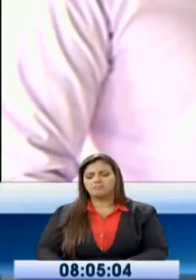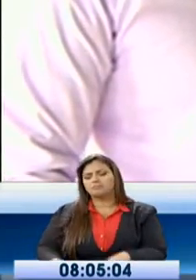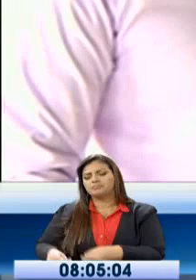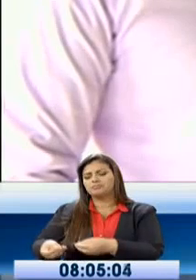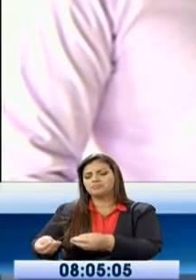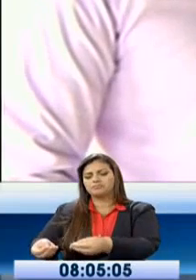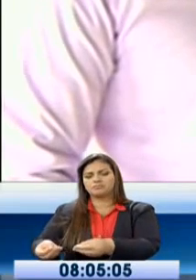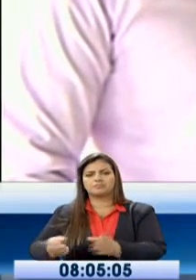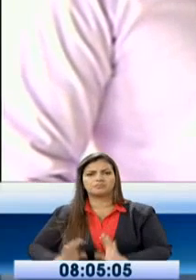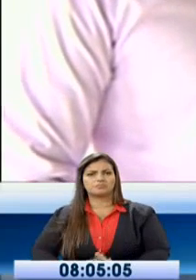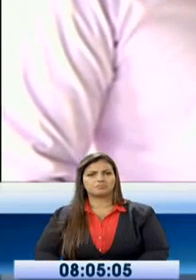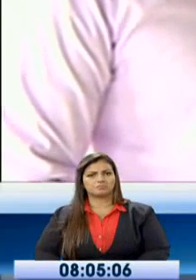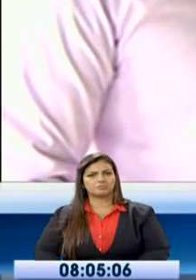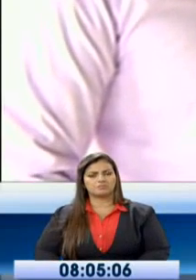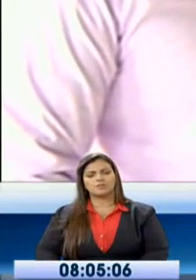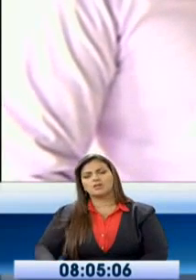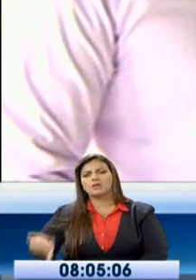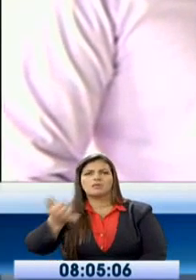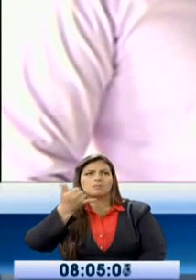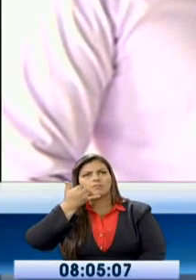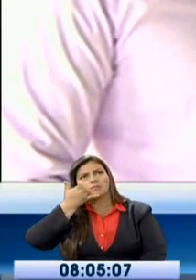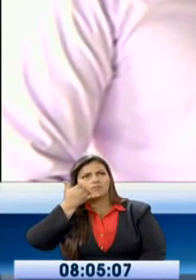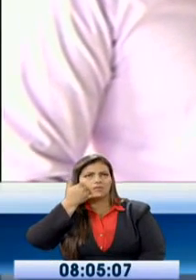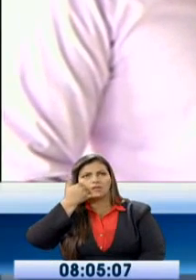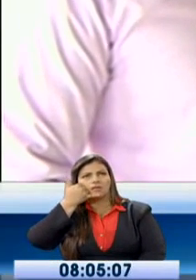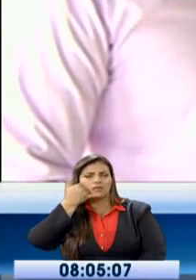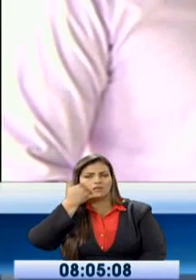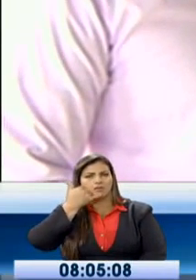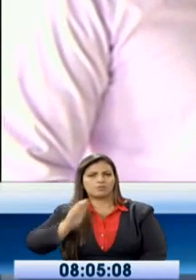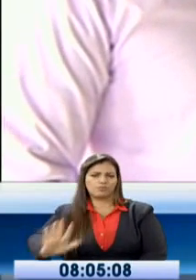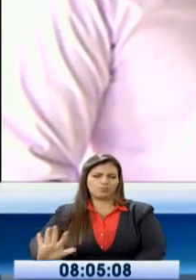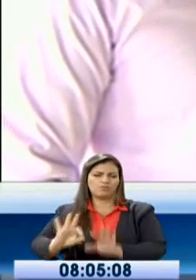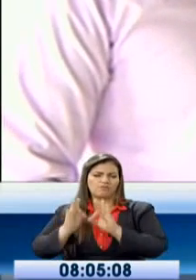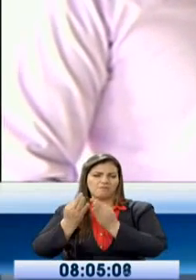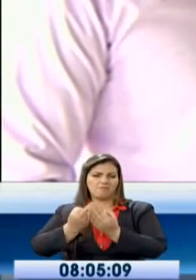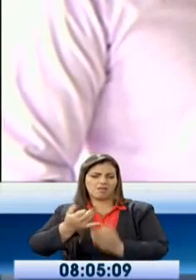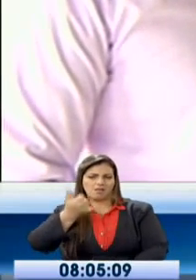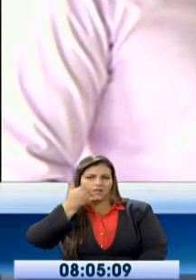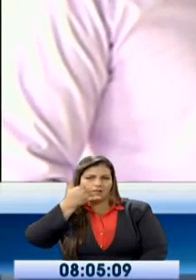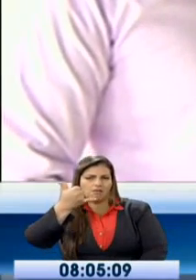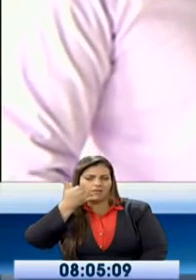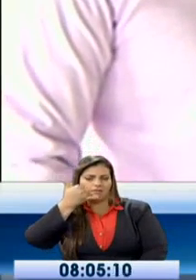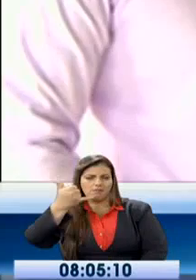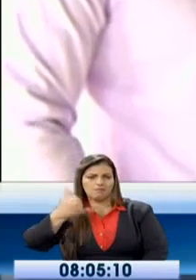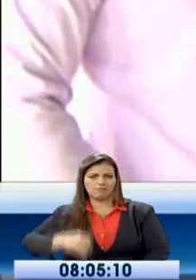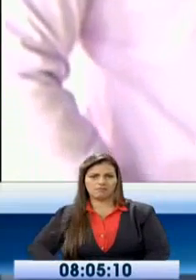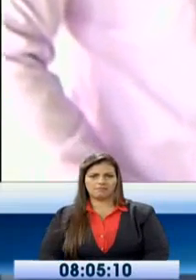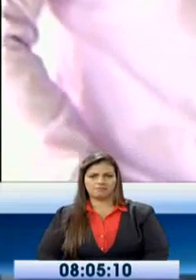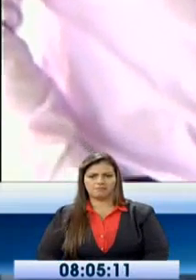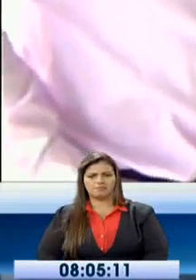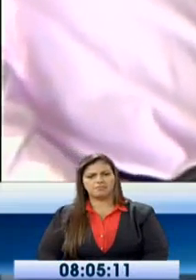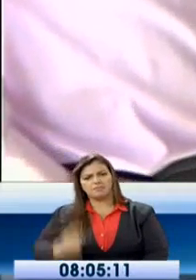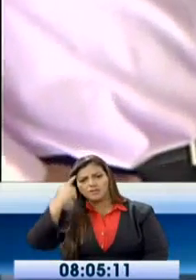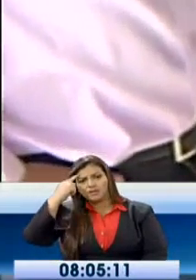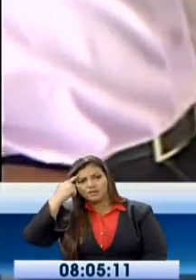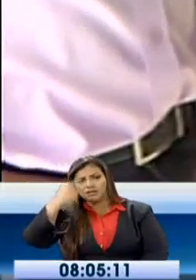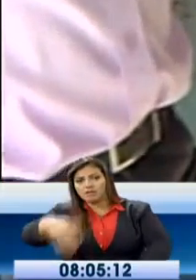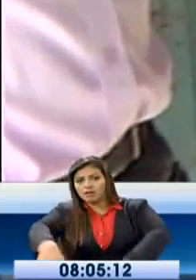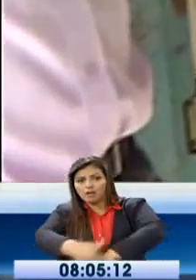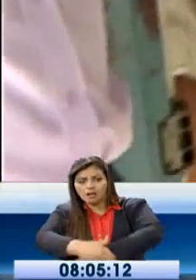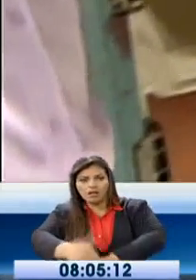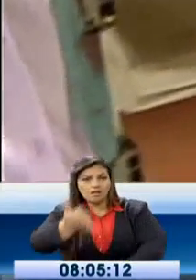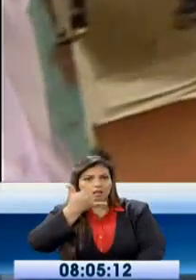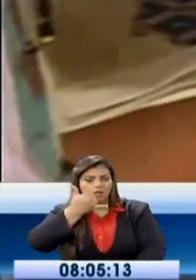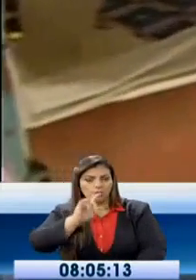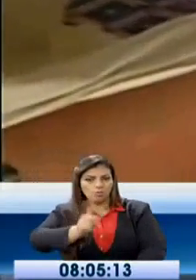a estar llamando y la otra también por ahí llamando a su familia. Por más seguridad, ellas se vinieron aquí por más seguridad porque andaban en la